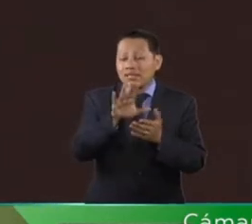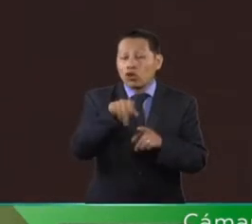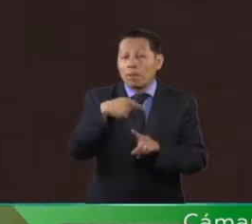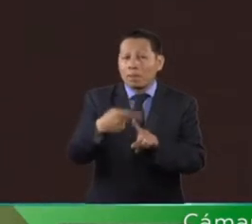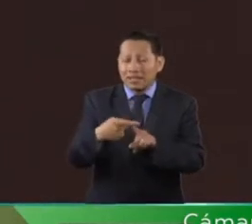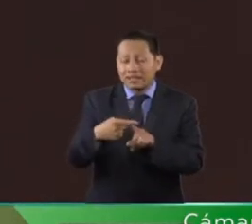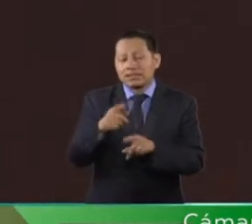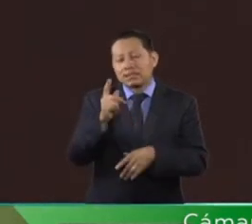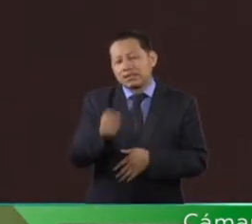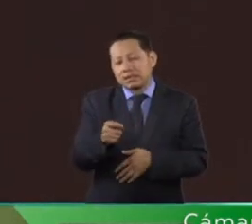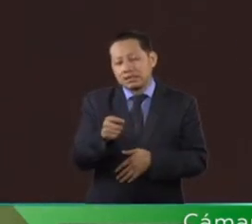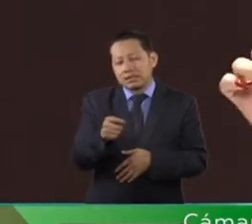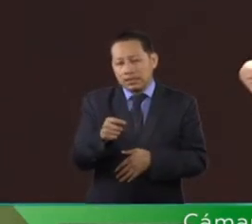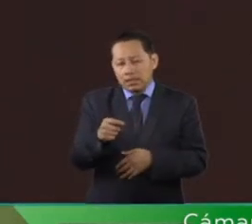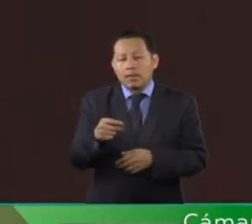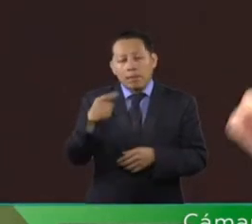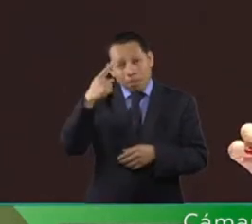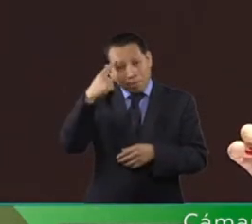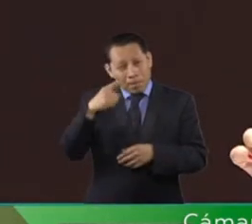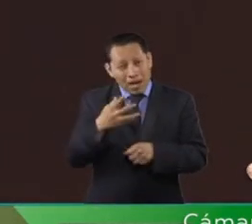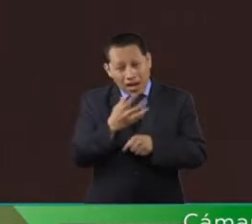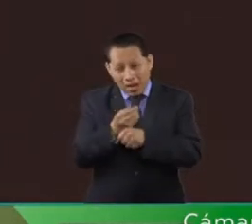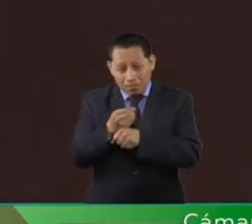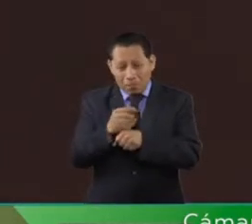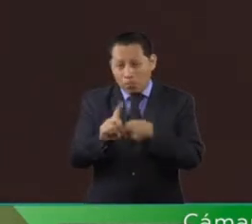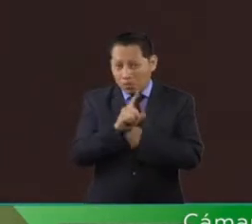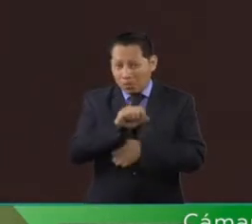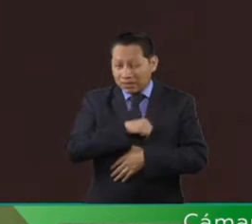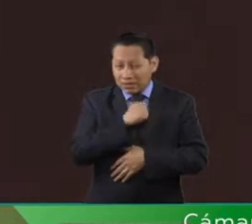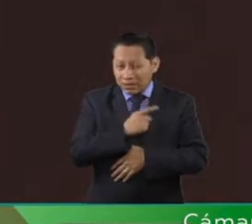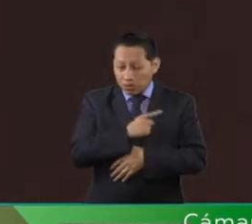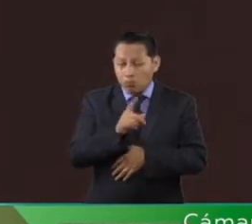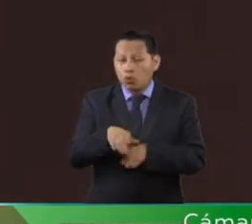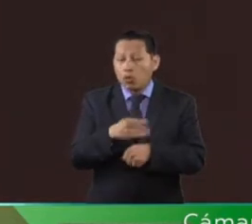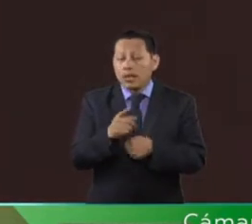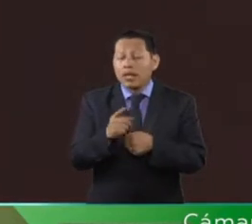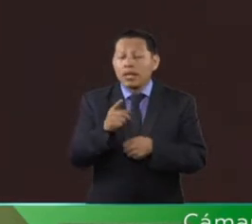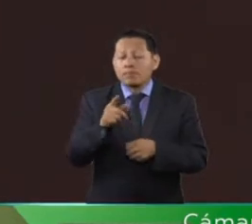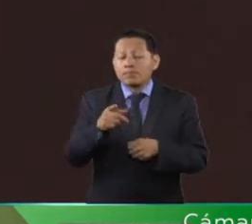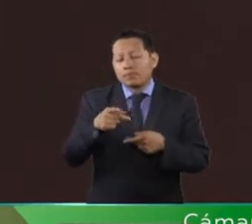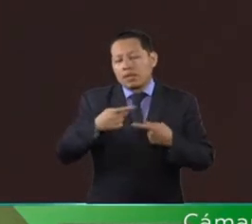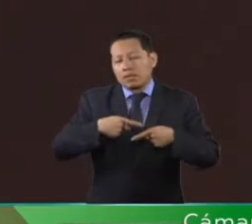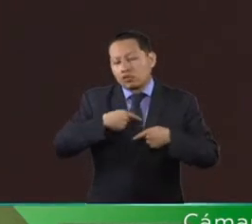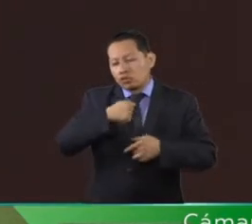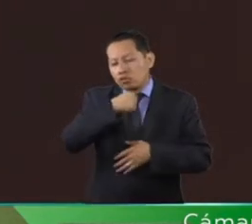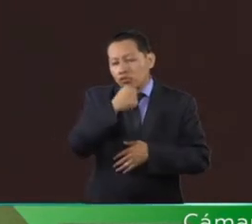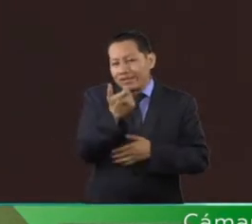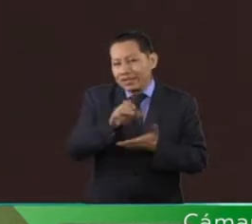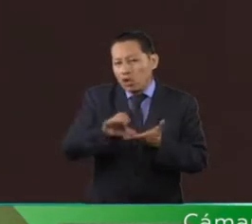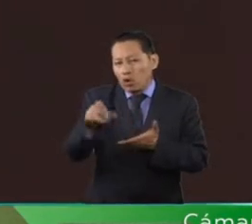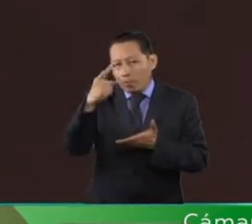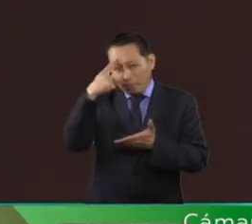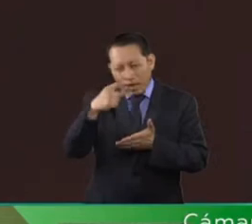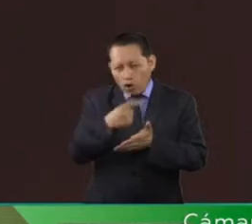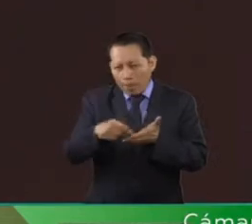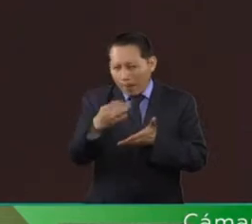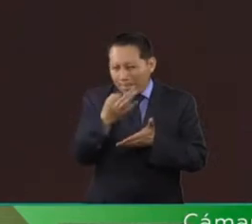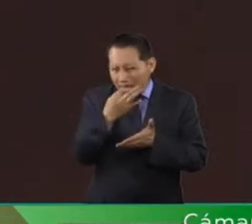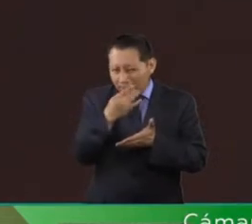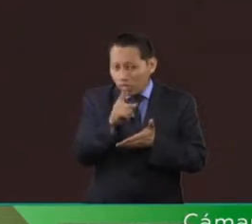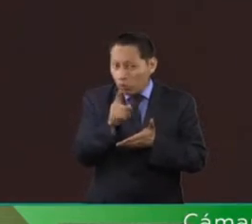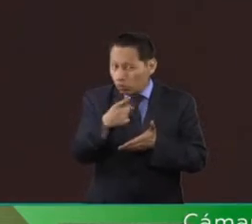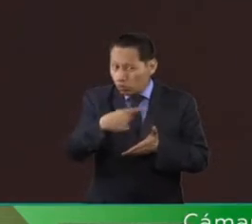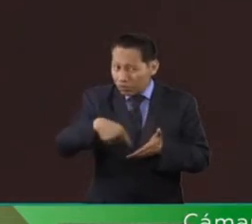a resolver una ineficiencia en salud, en donde el dinero que reciben los adultos mayores sea para comprar el medicamento que